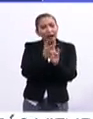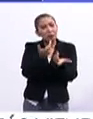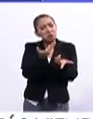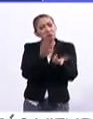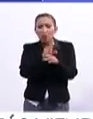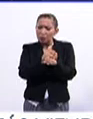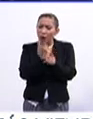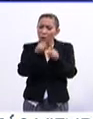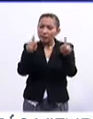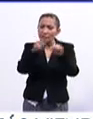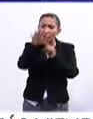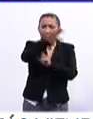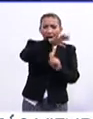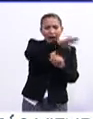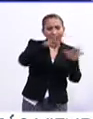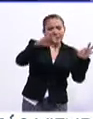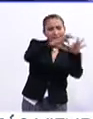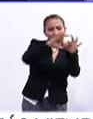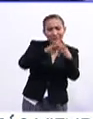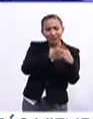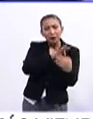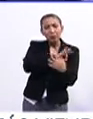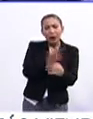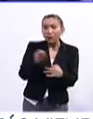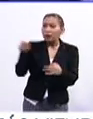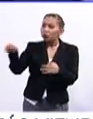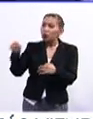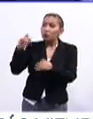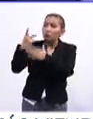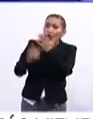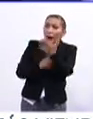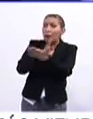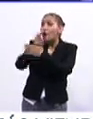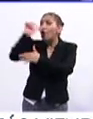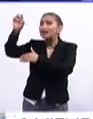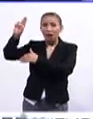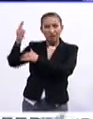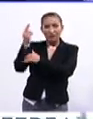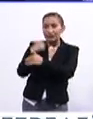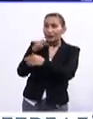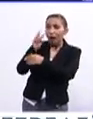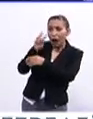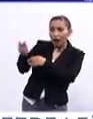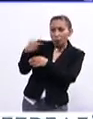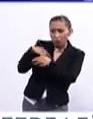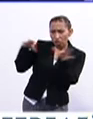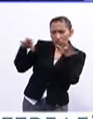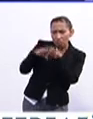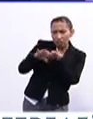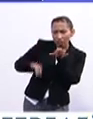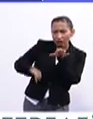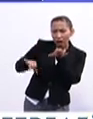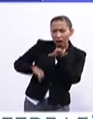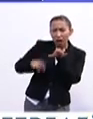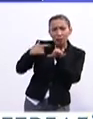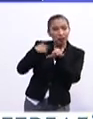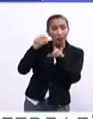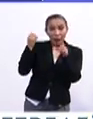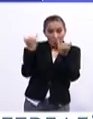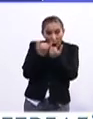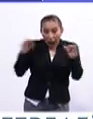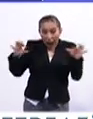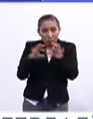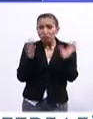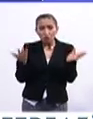ser multidisciplinarias y al mismo tiempo poder participar en algún programa de la otra institución en donde haya interés de trabajar, aún así si no es del